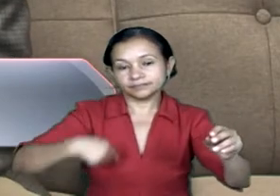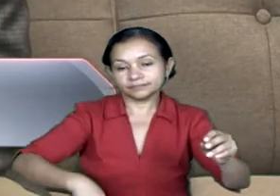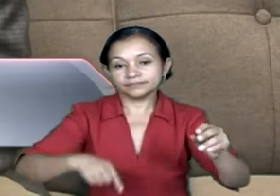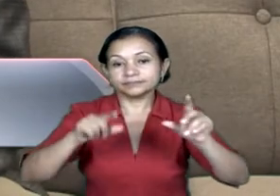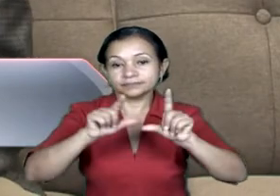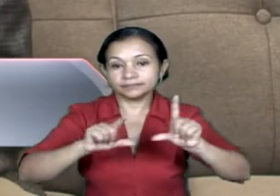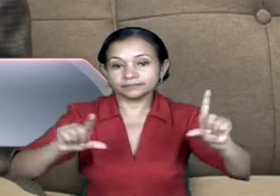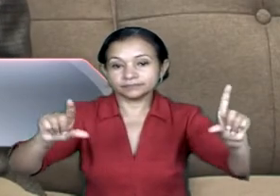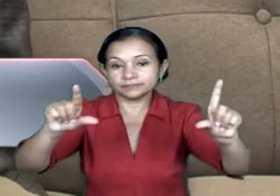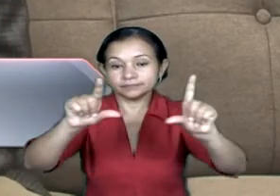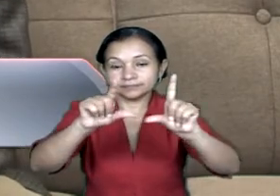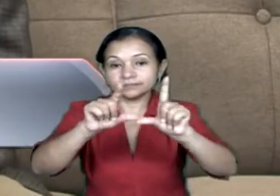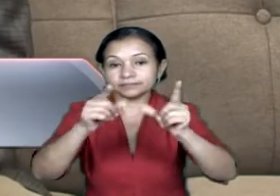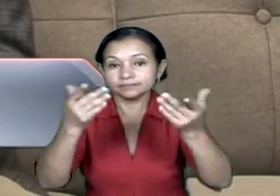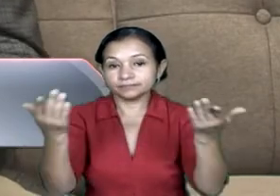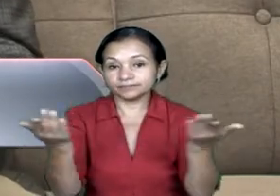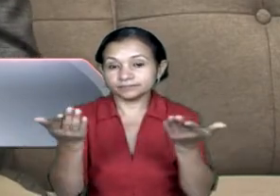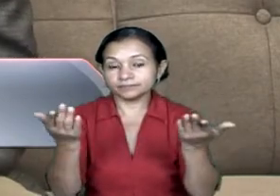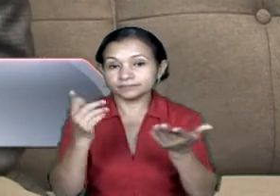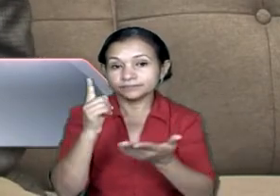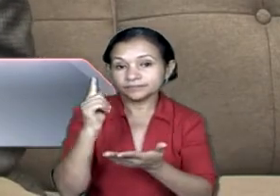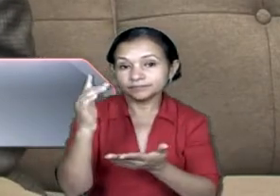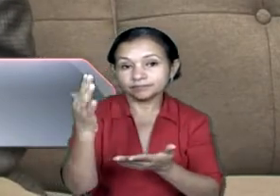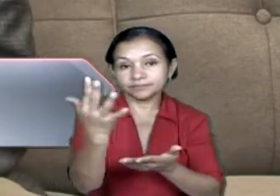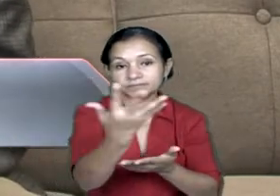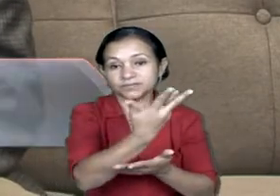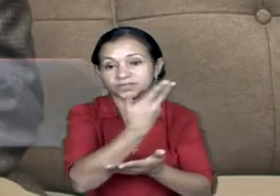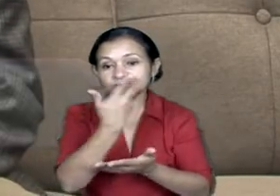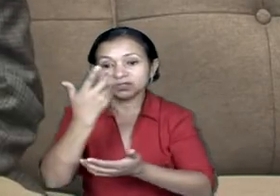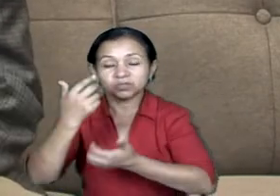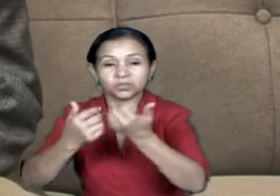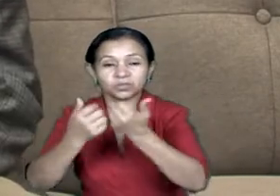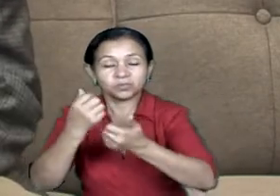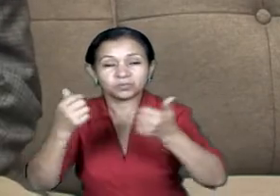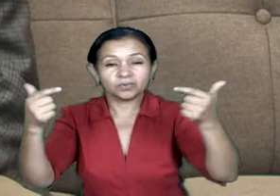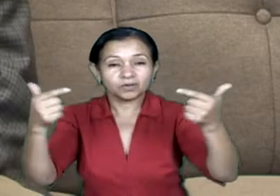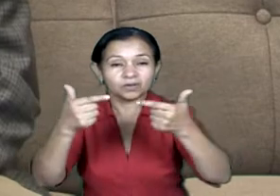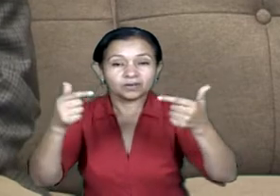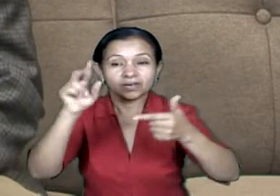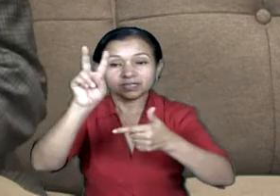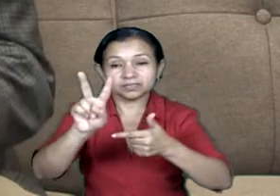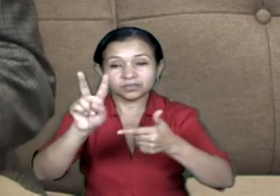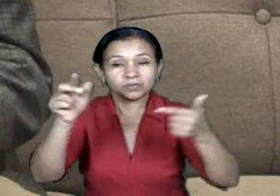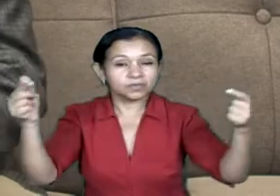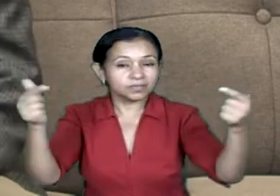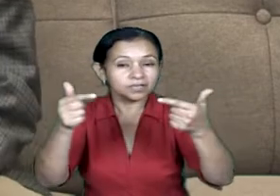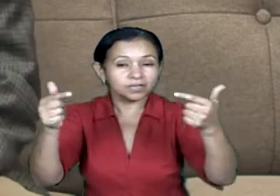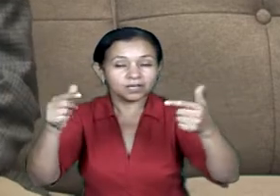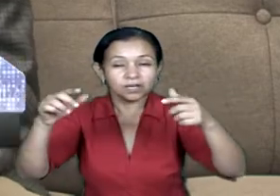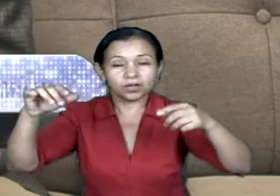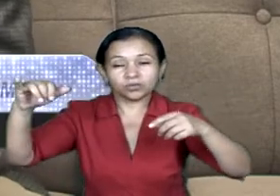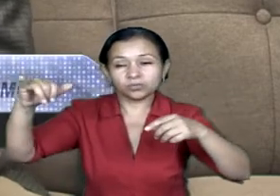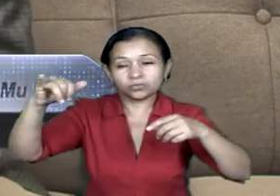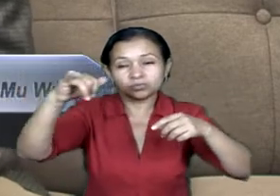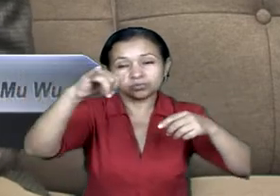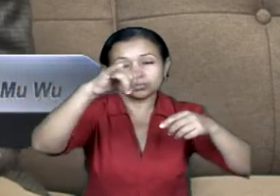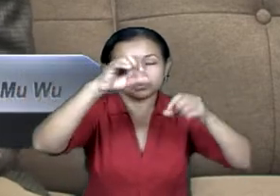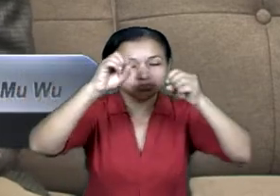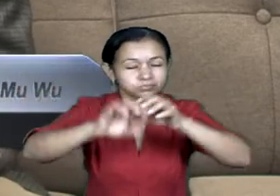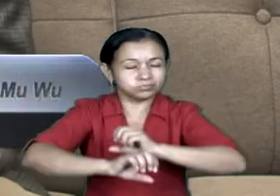¿no?, muy atrasado, casi todo destruido por la Segunda Guerra Mundial, ese bombardeo, ¿no?